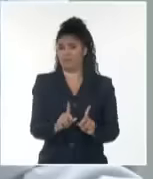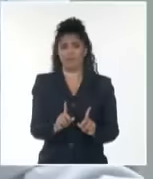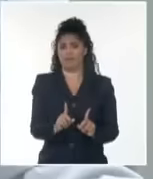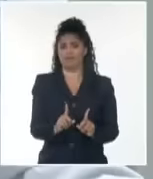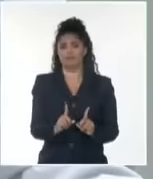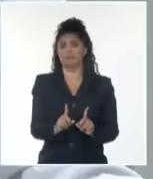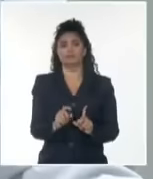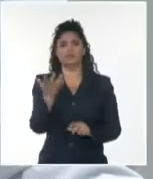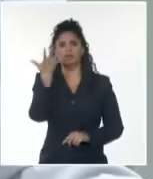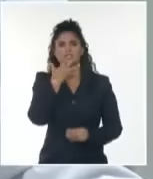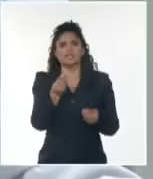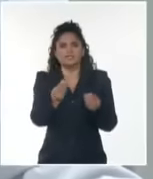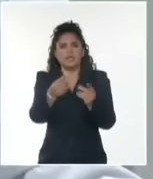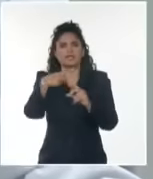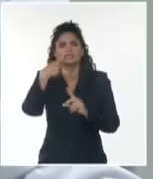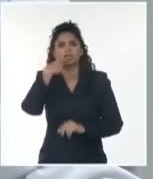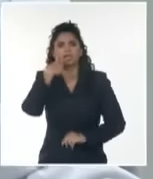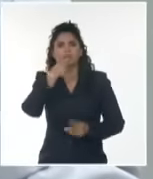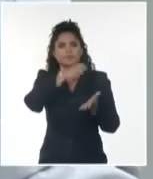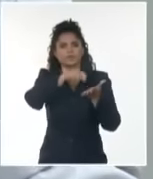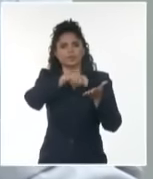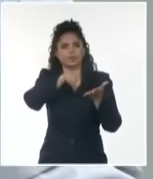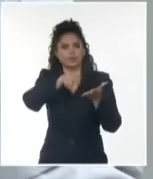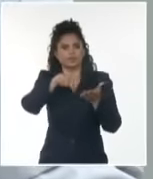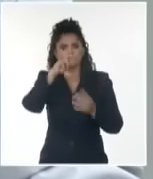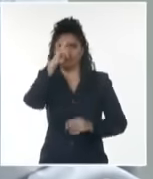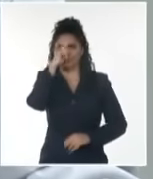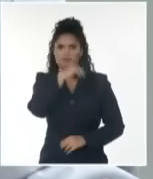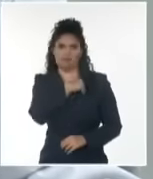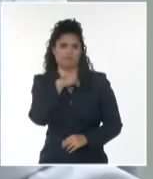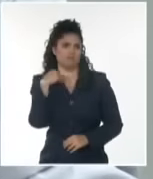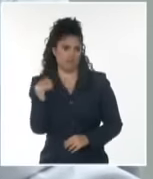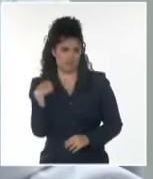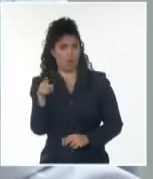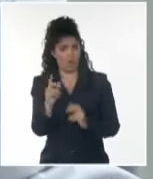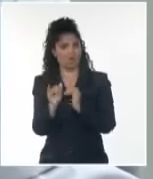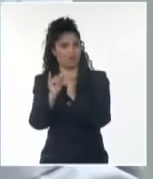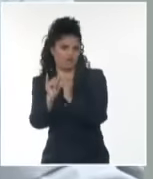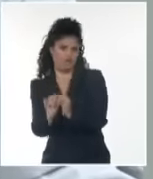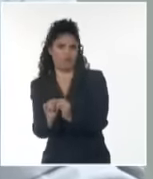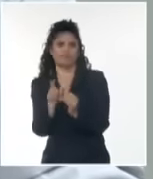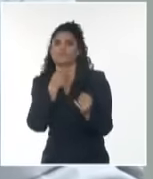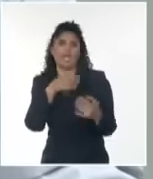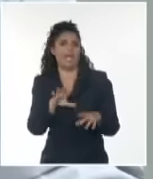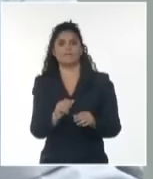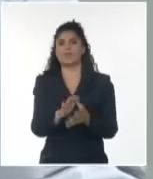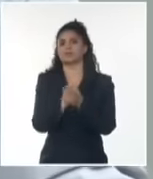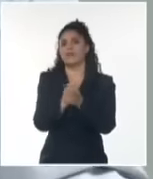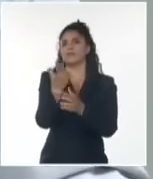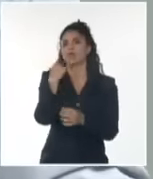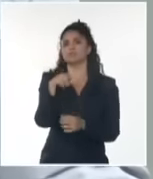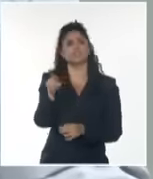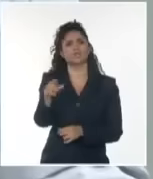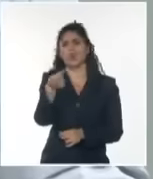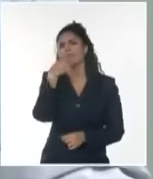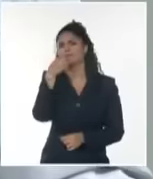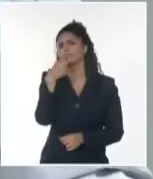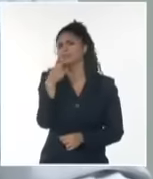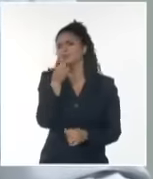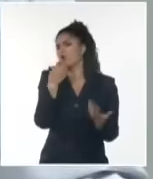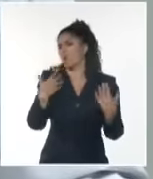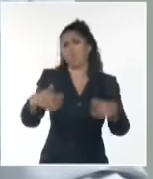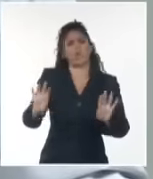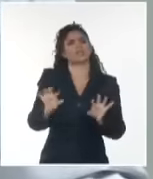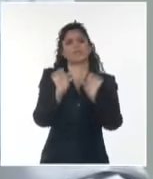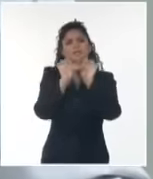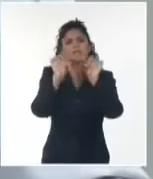médico. Acuérdense que en Cuba todos los cubanos tenemos un médico adentro, ¿no? Y entonces el del lado te dice, no, toma esto. Entonces, es realmente, si hay